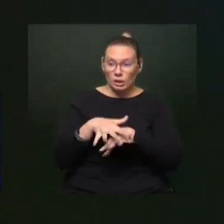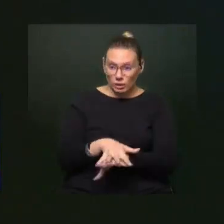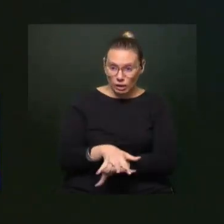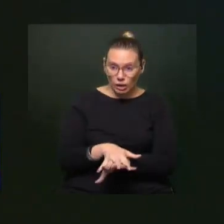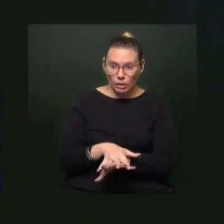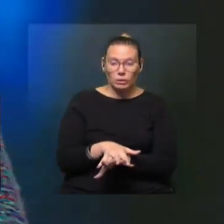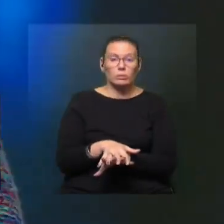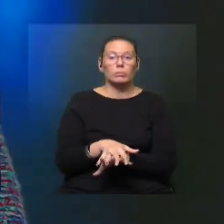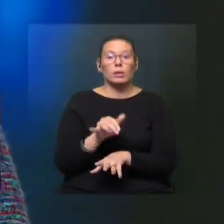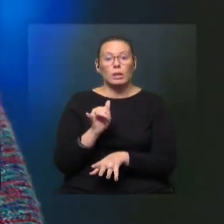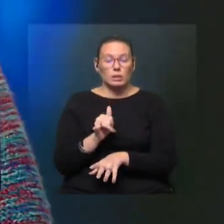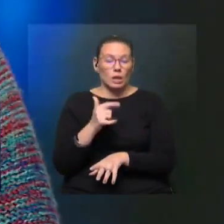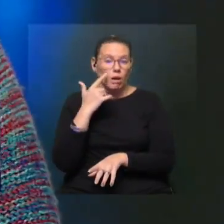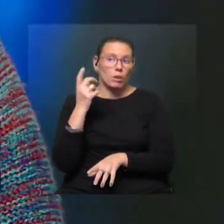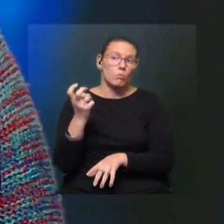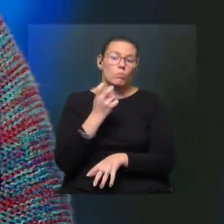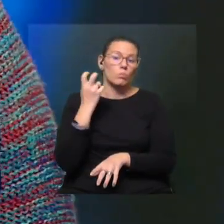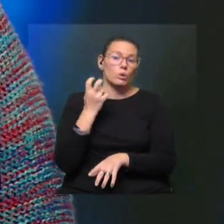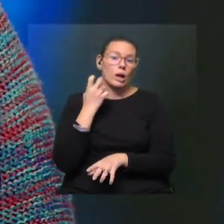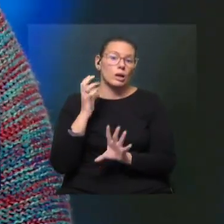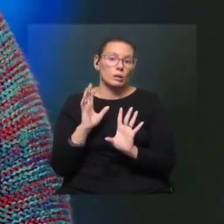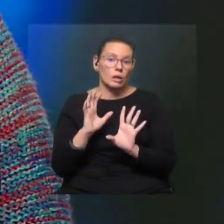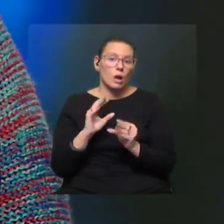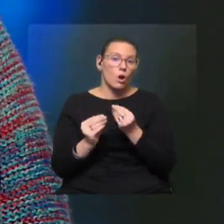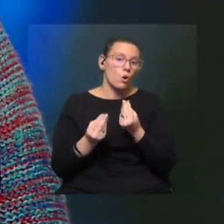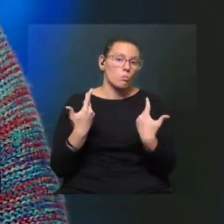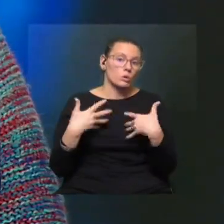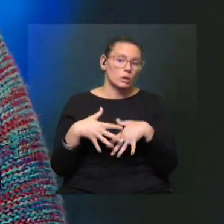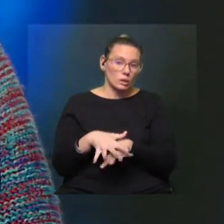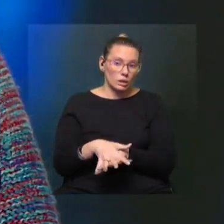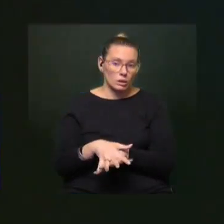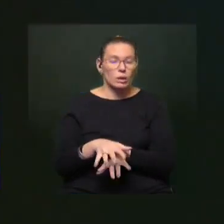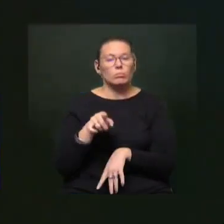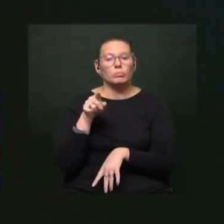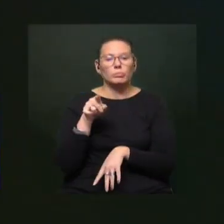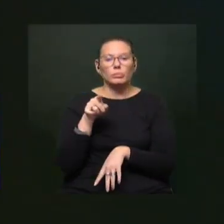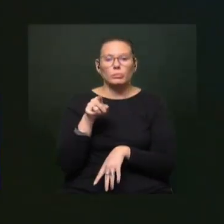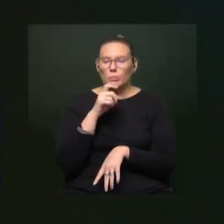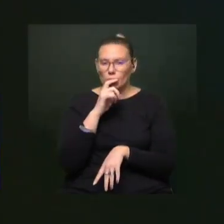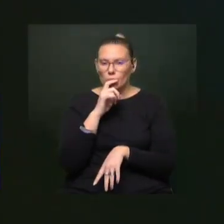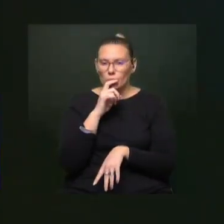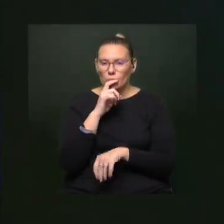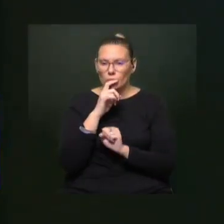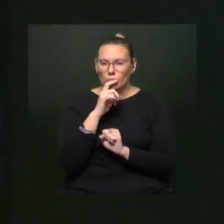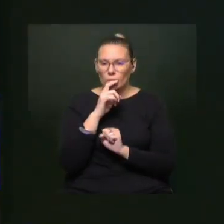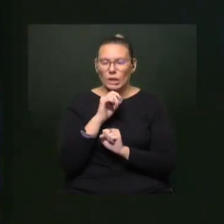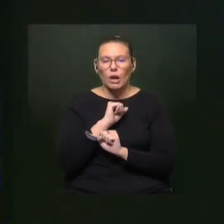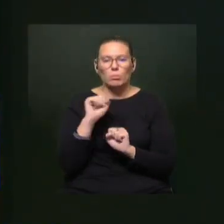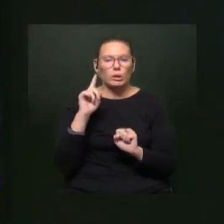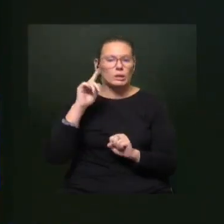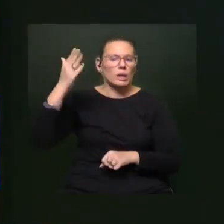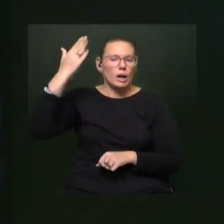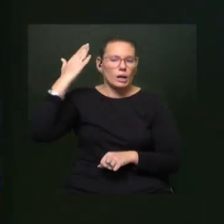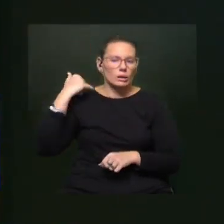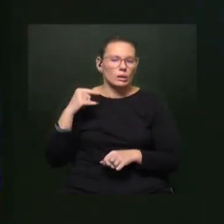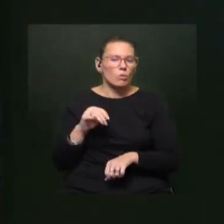manera sí tratar de ver cómo cómo se integra puedes ir al pasarte